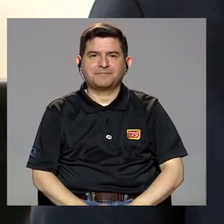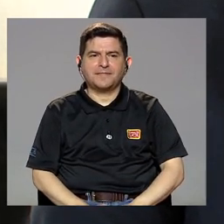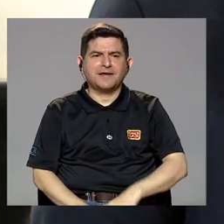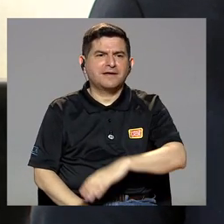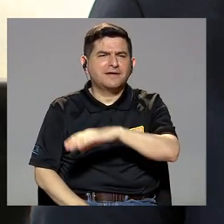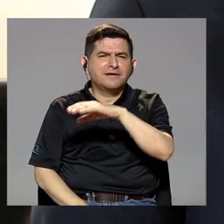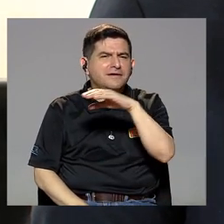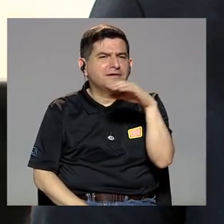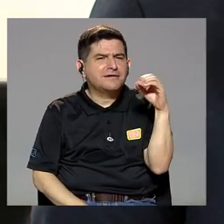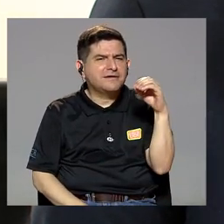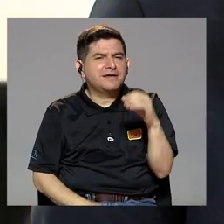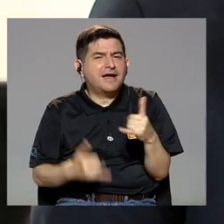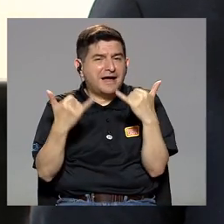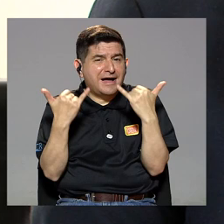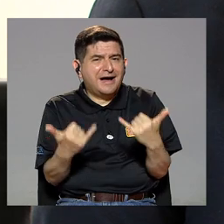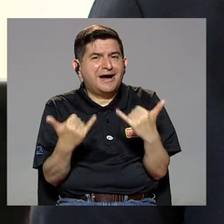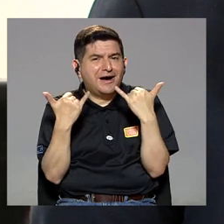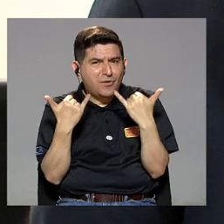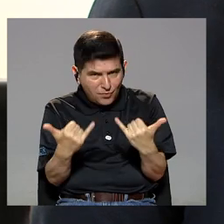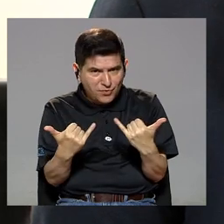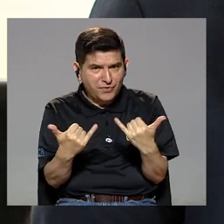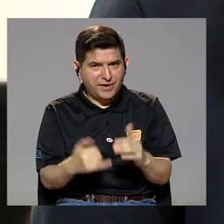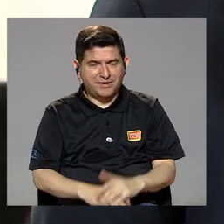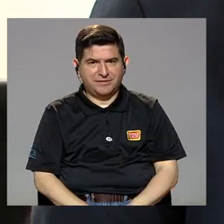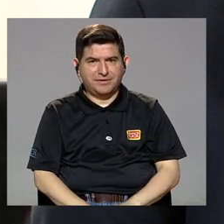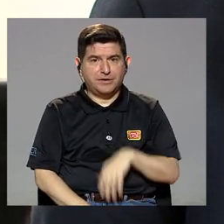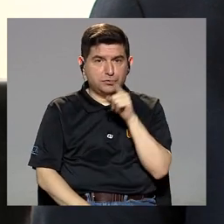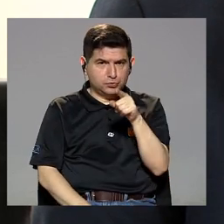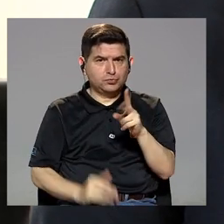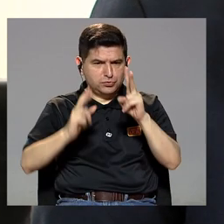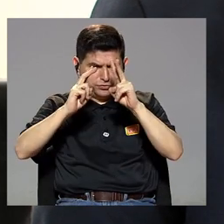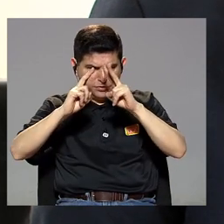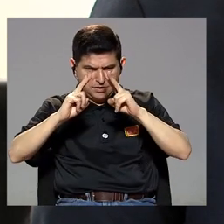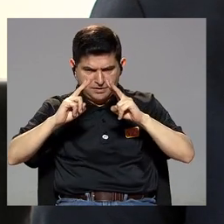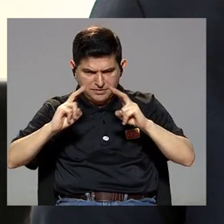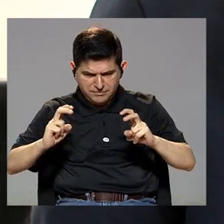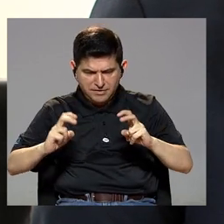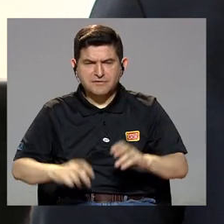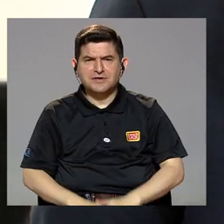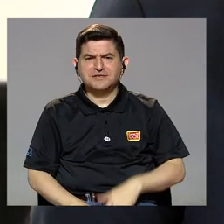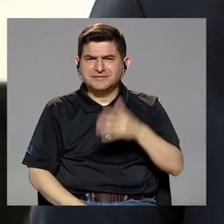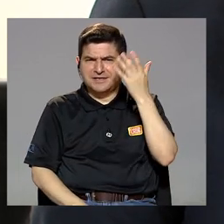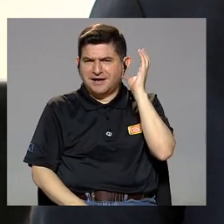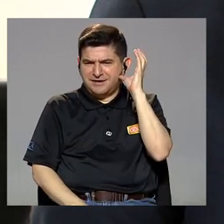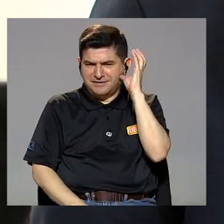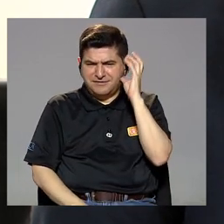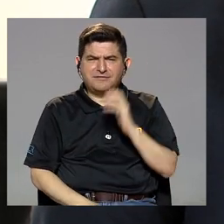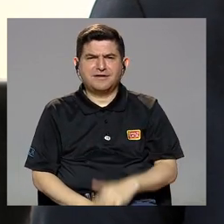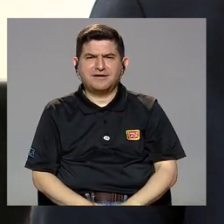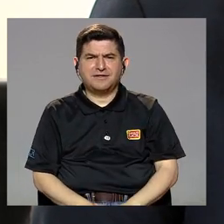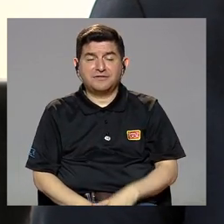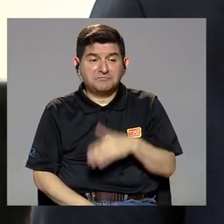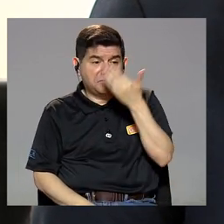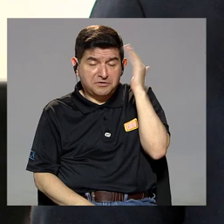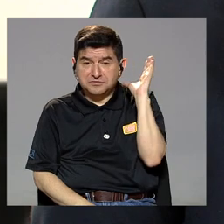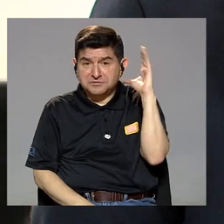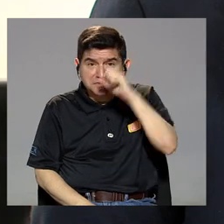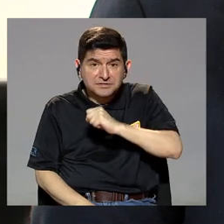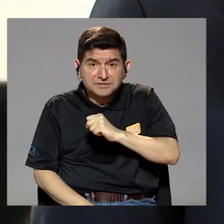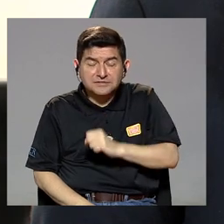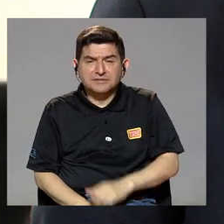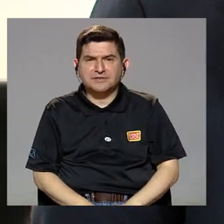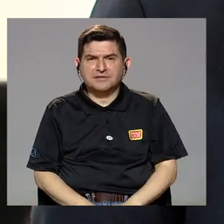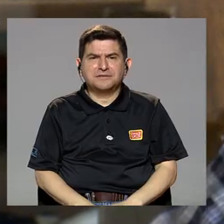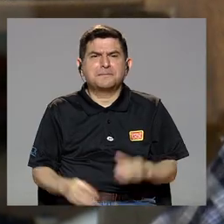como ahora si usted hace una revisión sobre cómo se hace la radio no sé si ha notado como cada vez